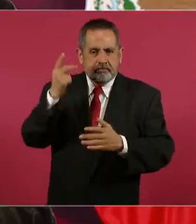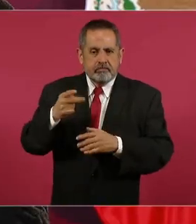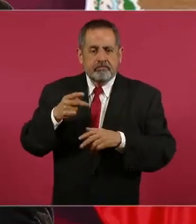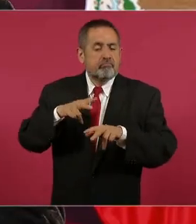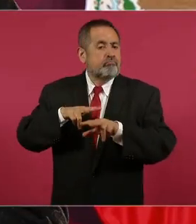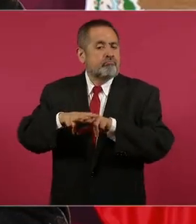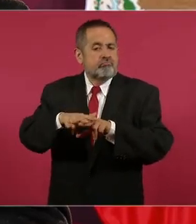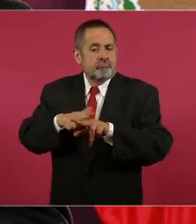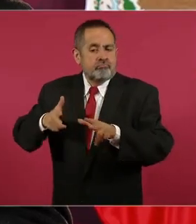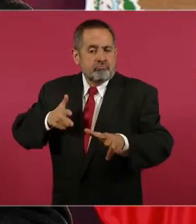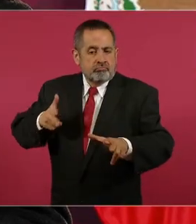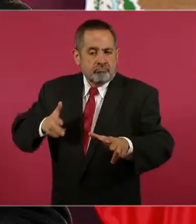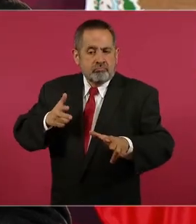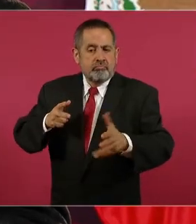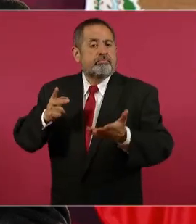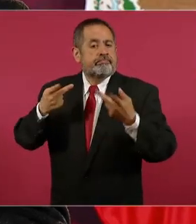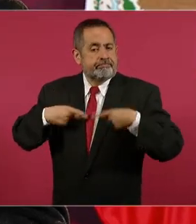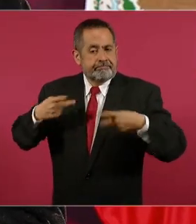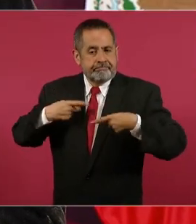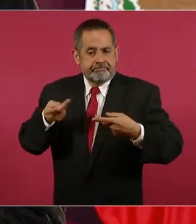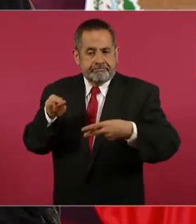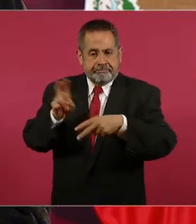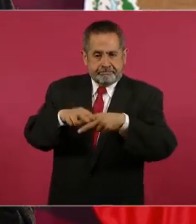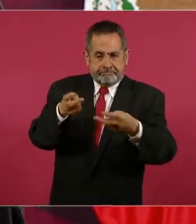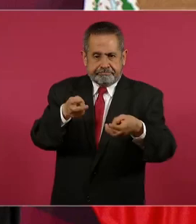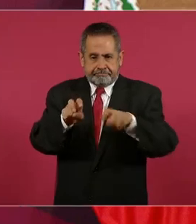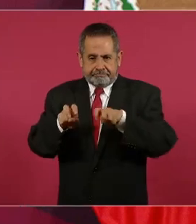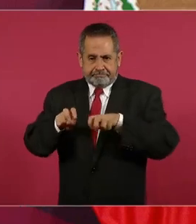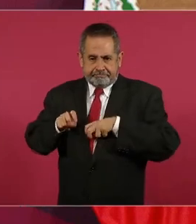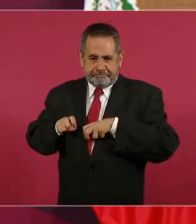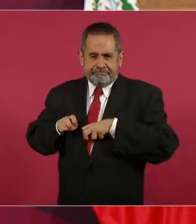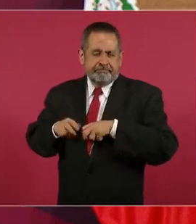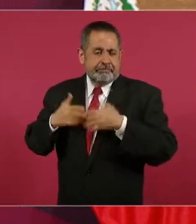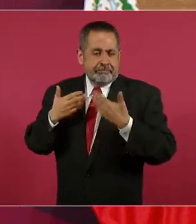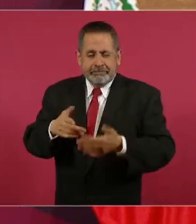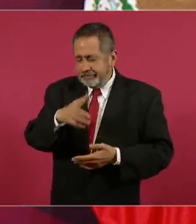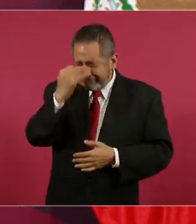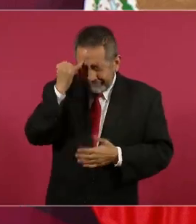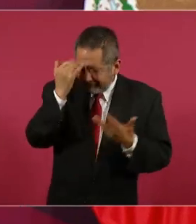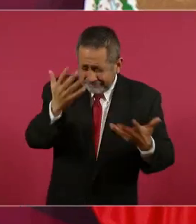trenes de pasajeros. Imagínense lo que hace Zedillo,